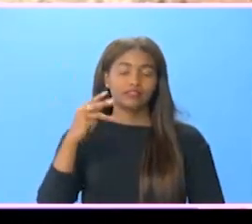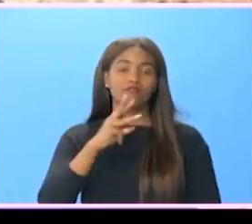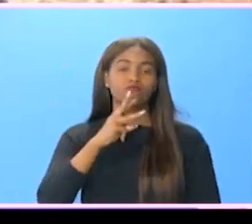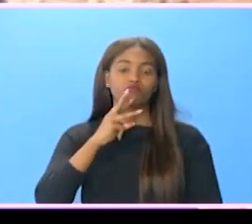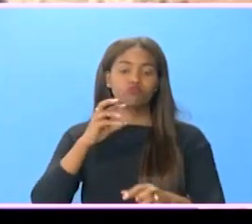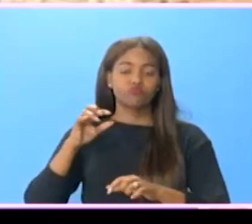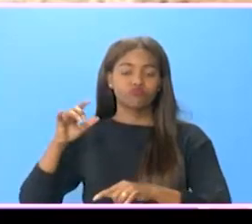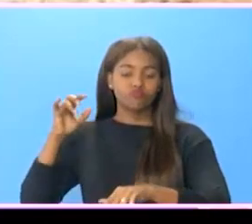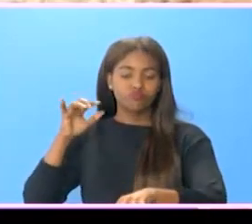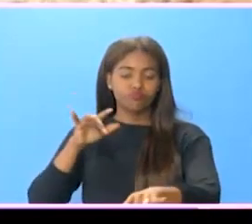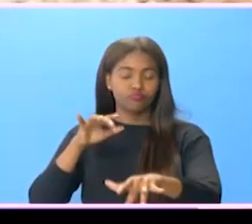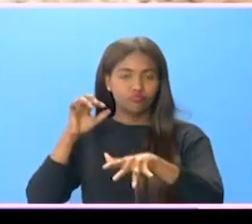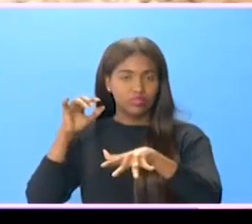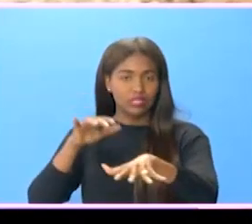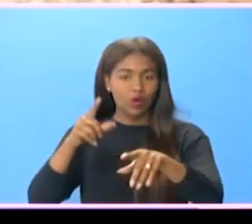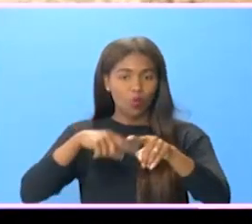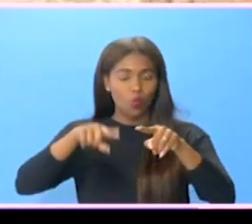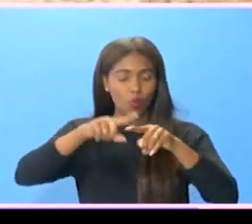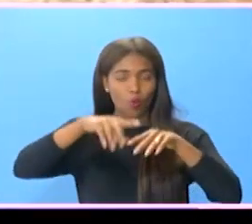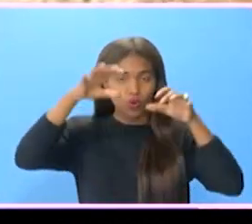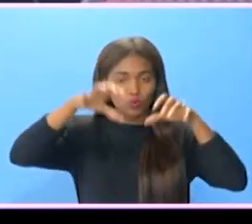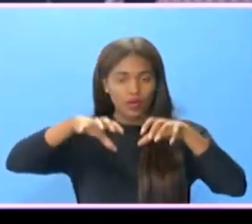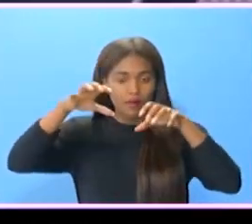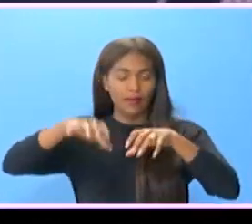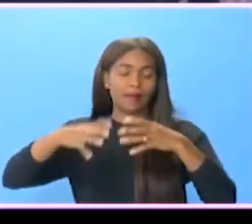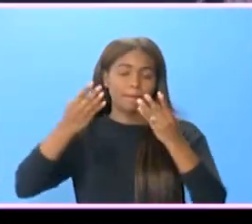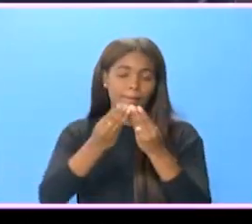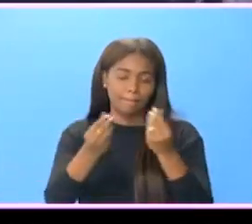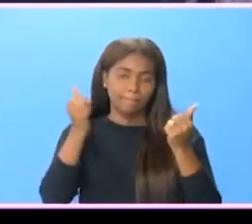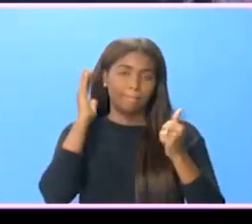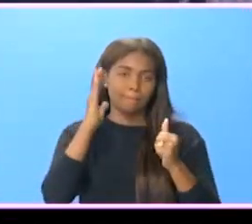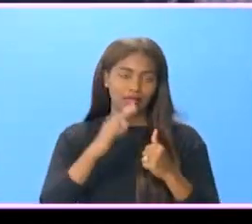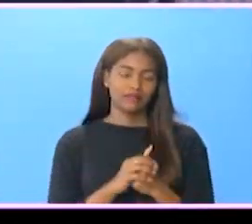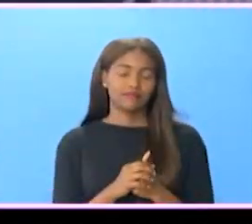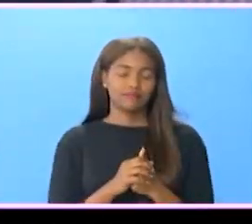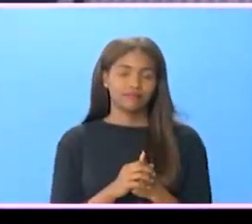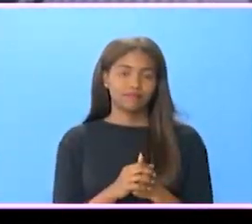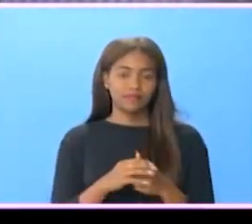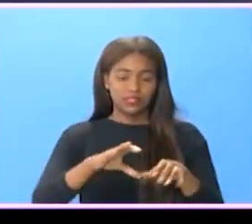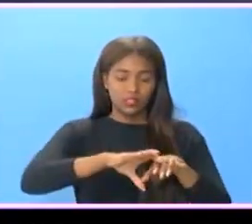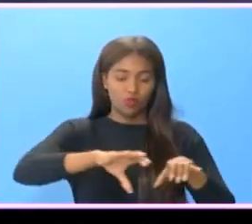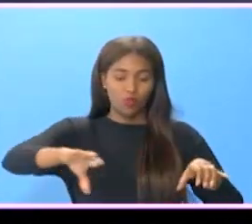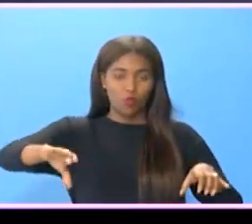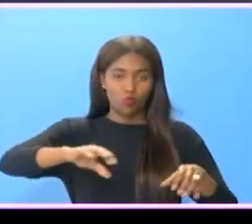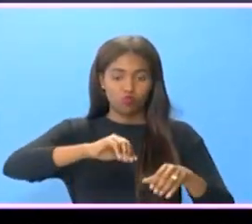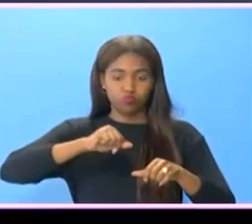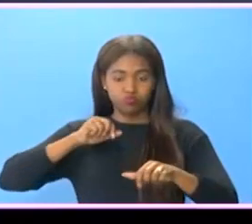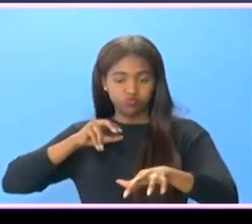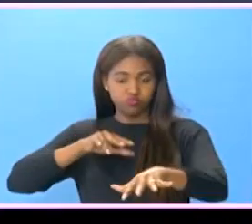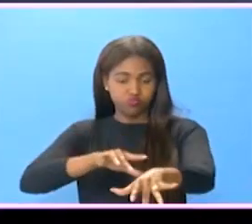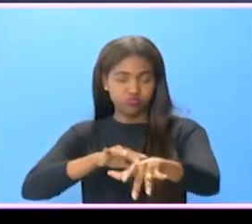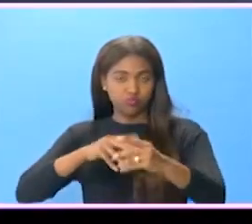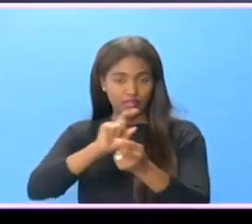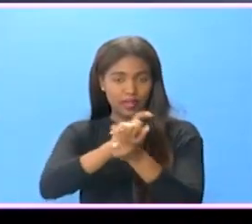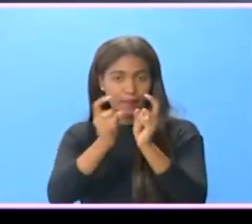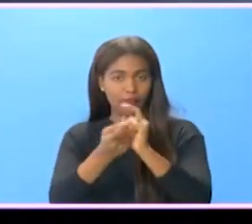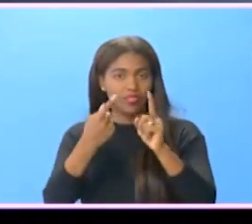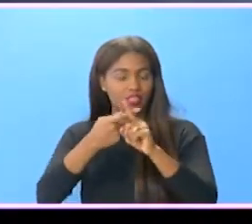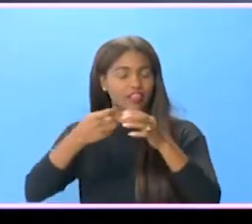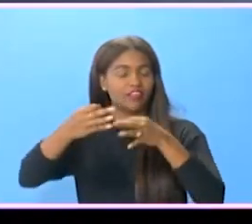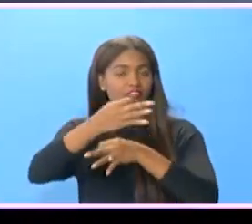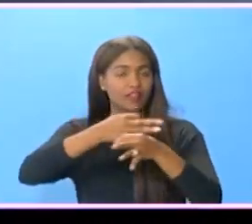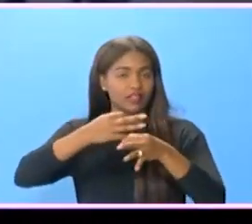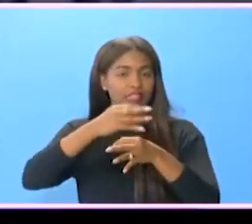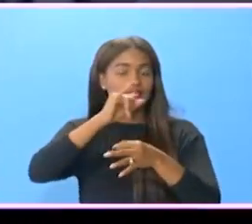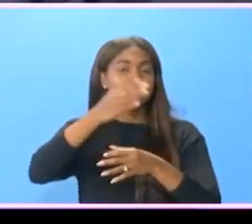negras cuando cae un poquito de agua. Gracias a Dios. La adecuación y saneamiento de la Cañada Grande en San Francisco de Macorís